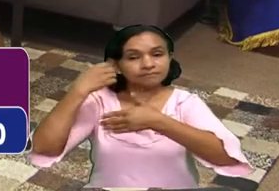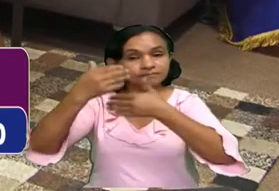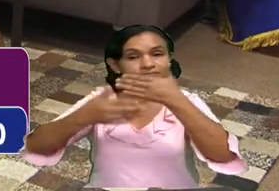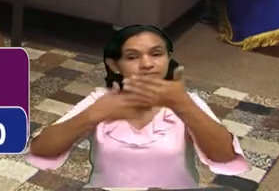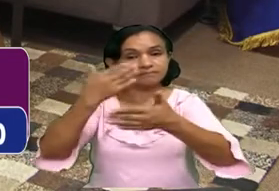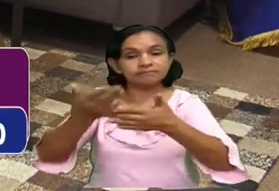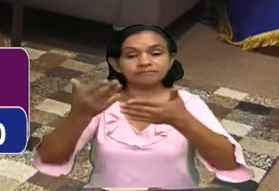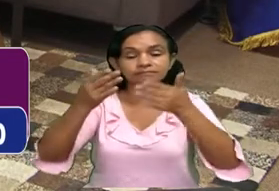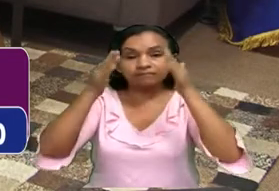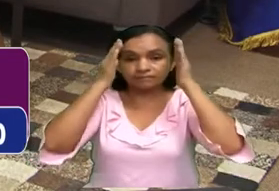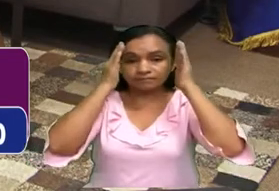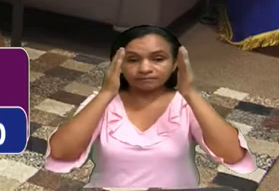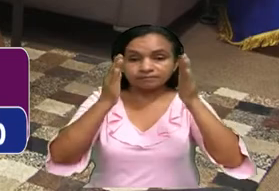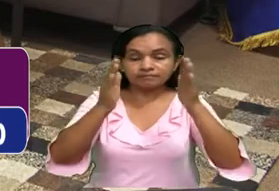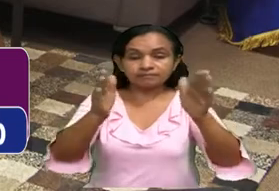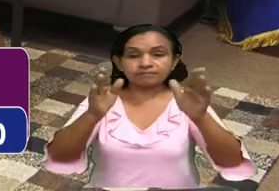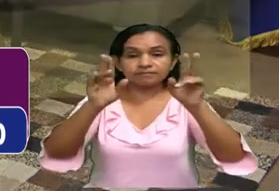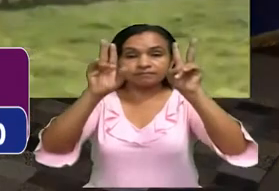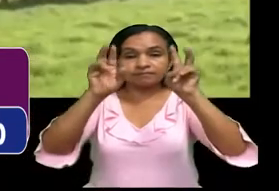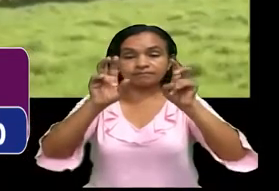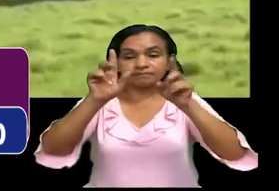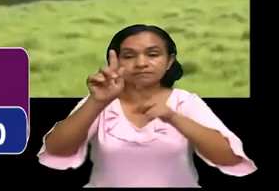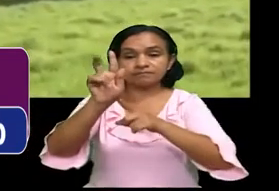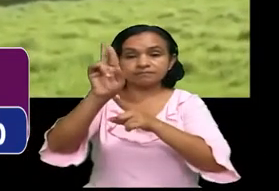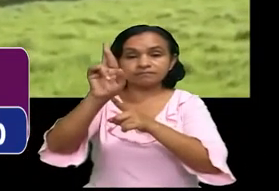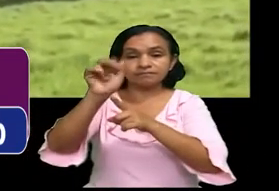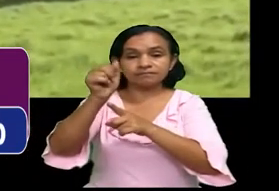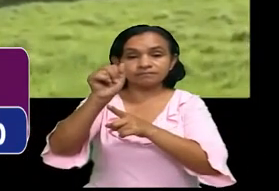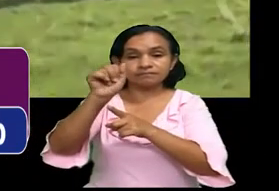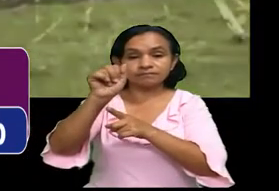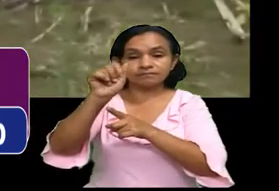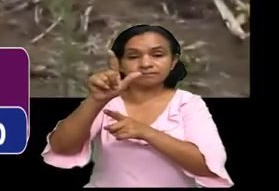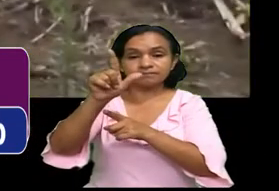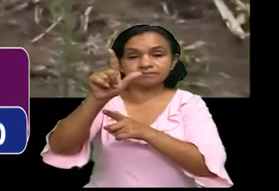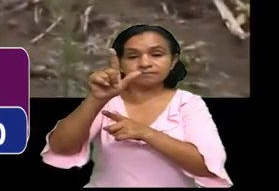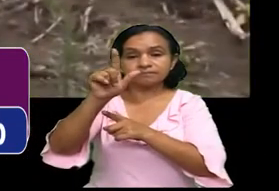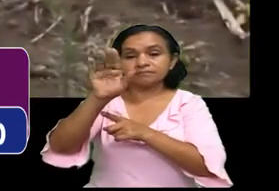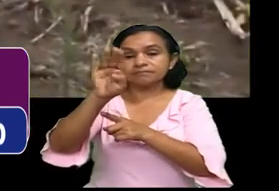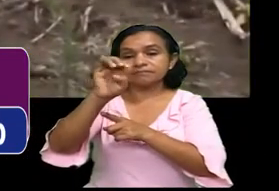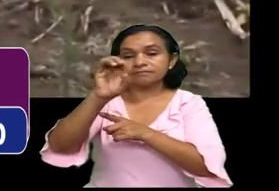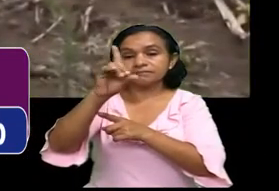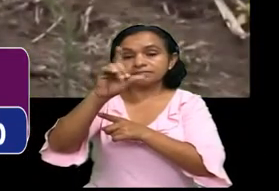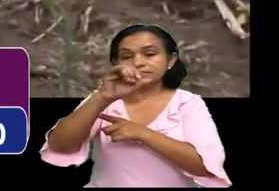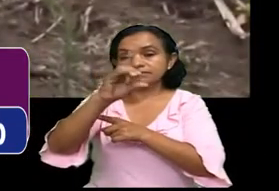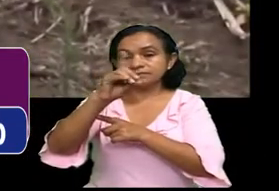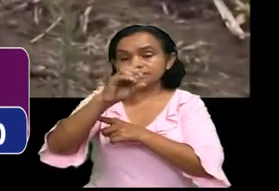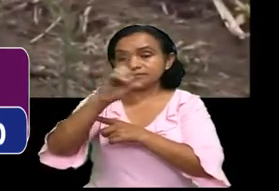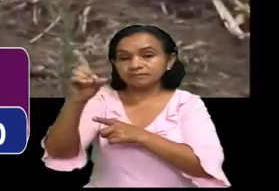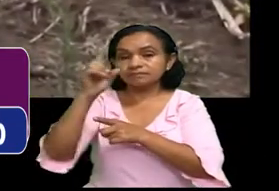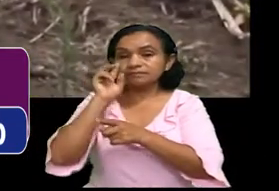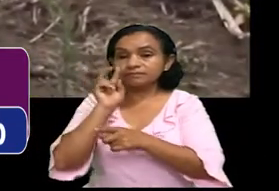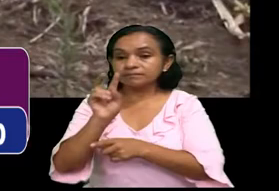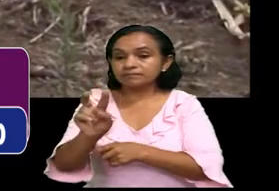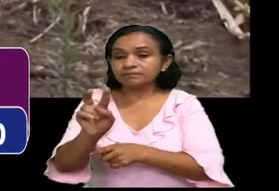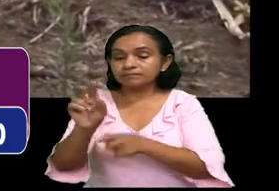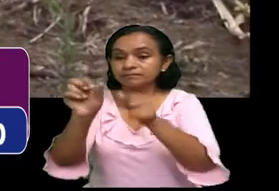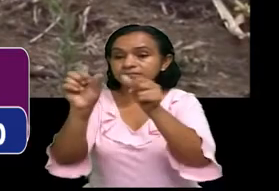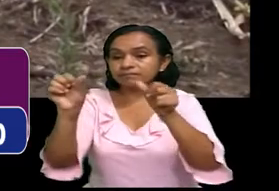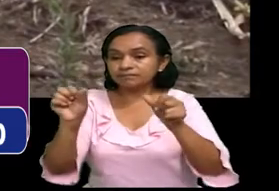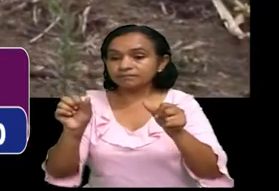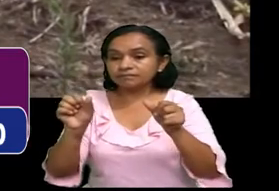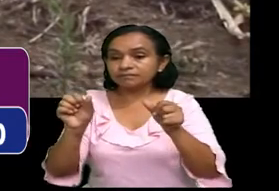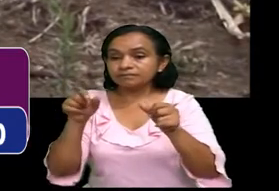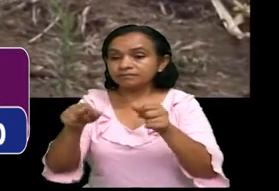hay una cobertura enorme en el tema de trazabilidad. La trazabilidad tiene que ver desde la identificación del animal hasta